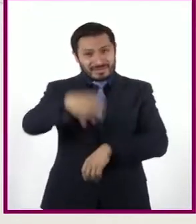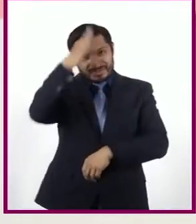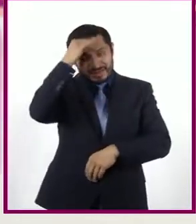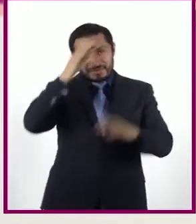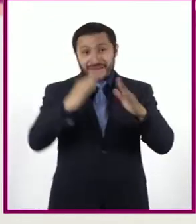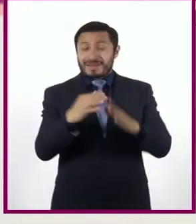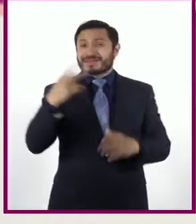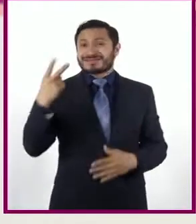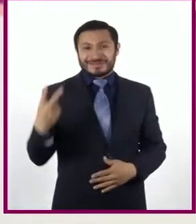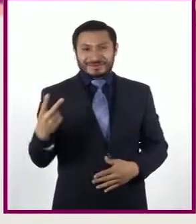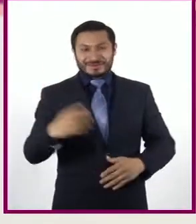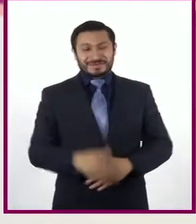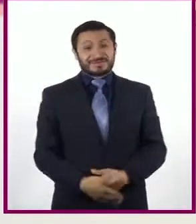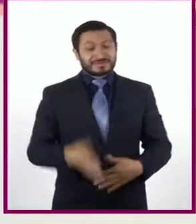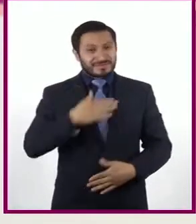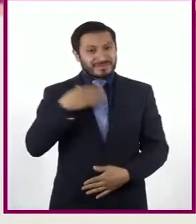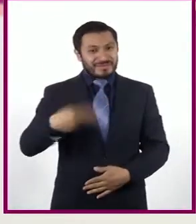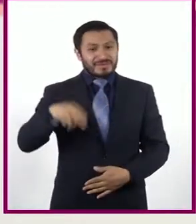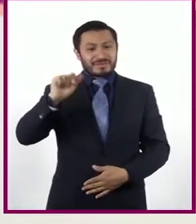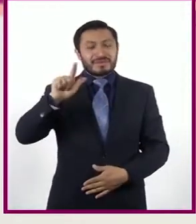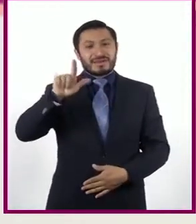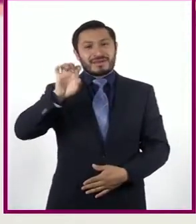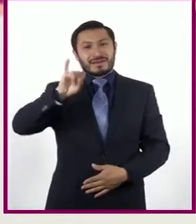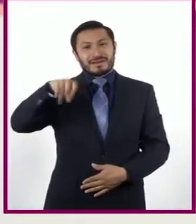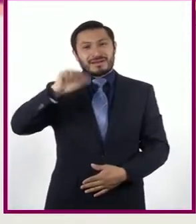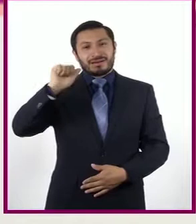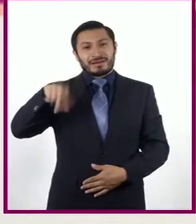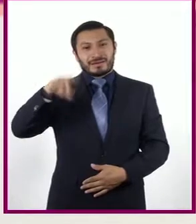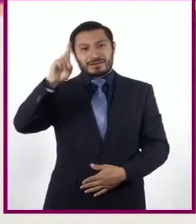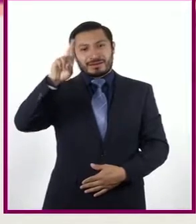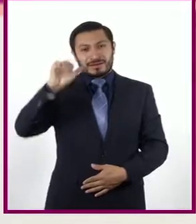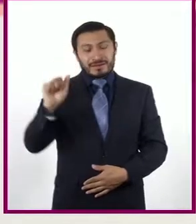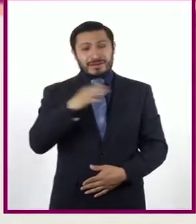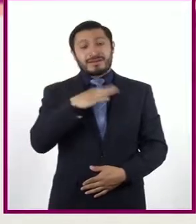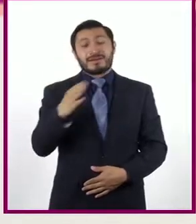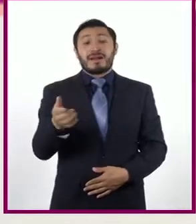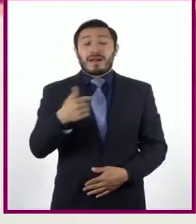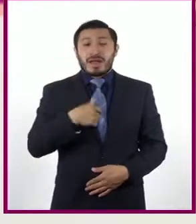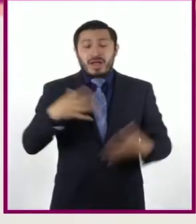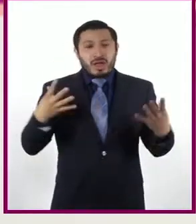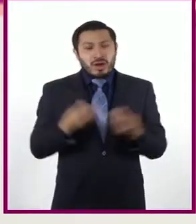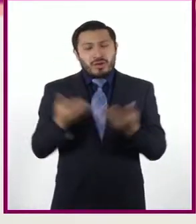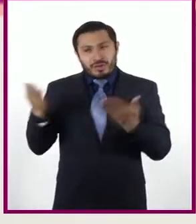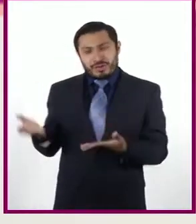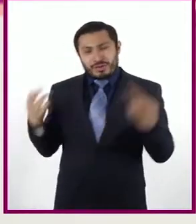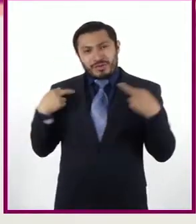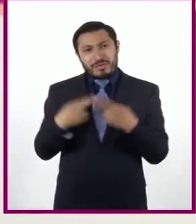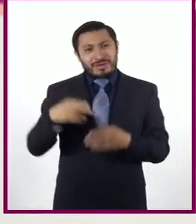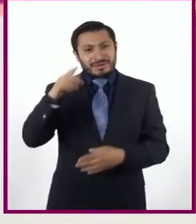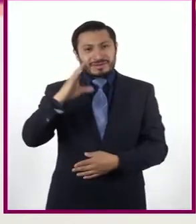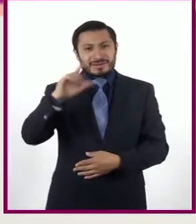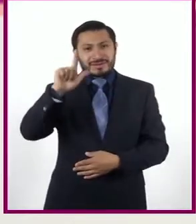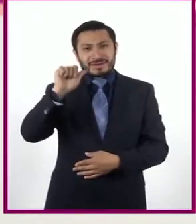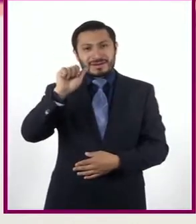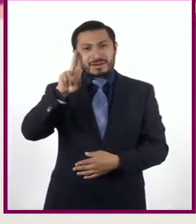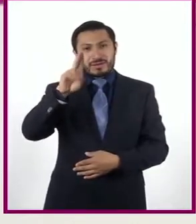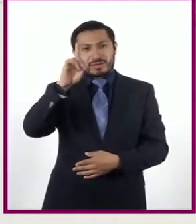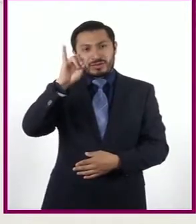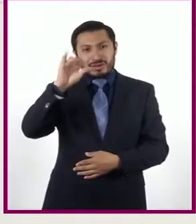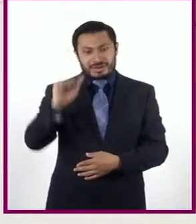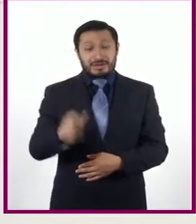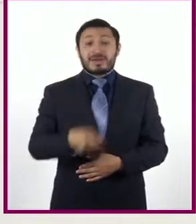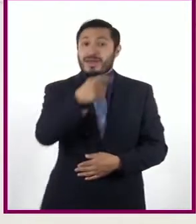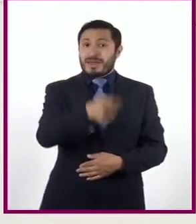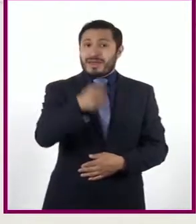en Casa 2. Yo soy Alejandra Valenzuela Senderovich y voy a acompañar a la maestra Claudia Soria. Les